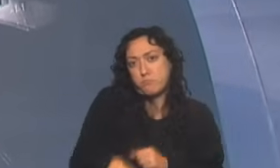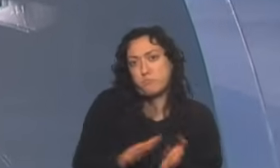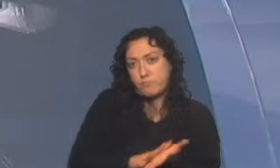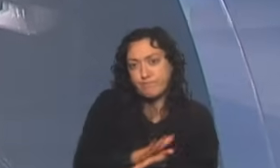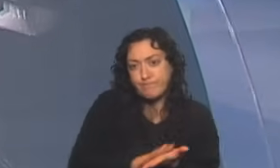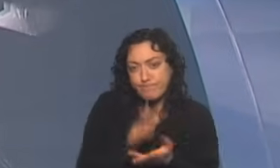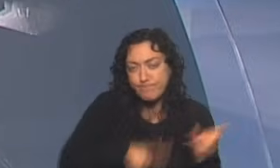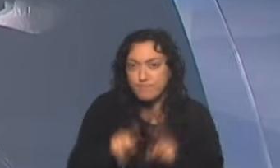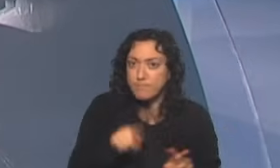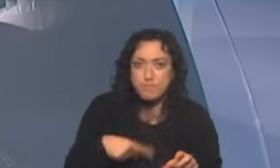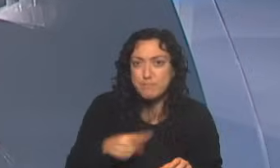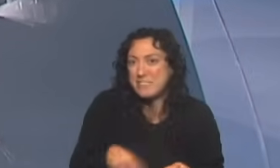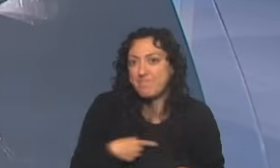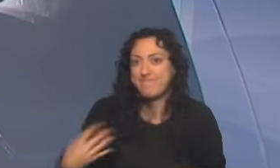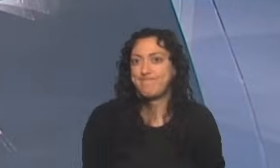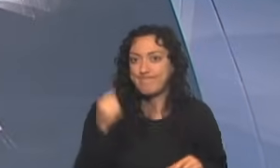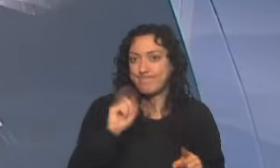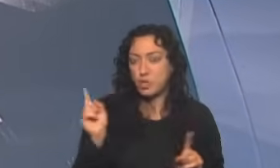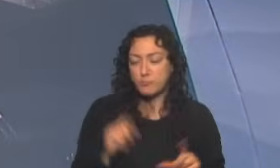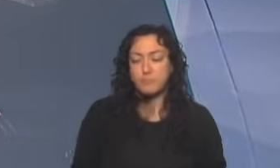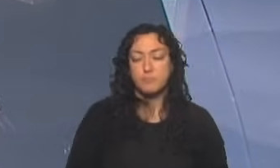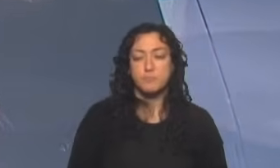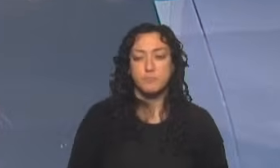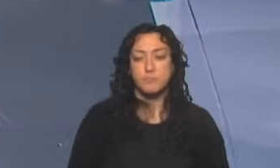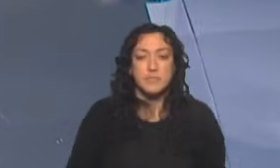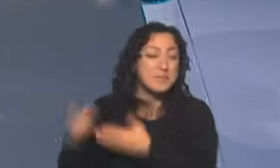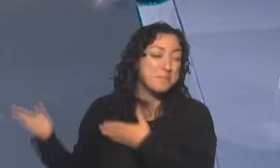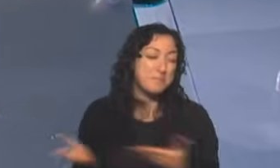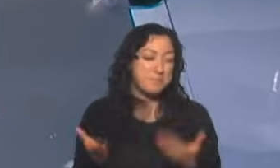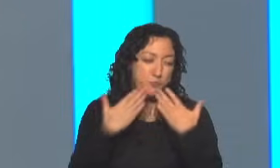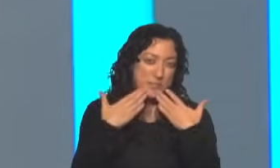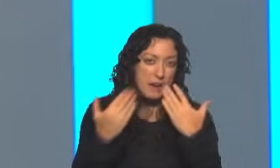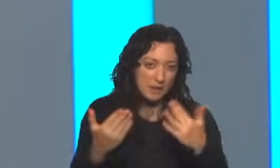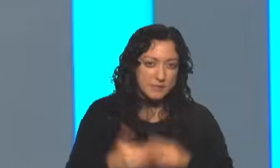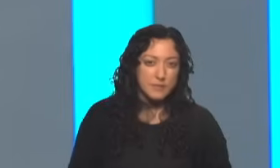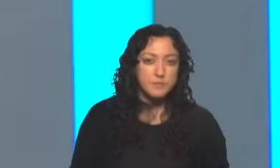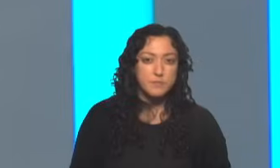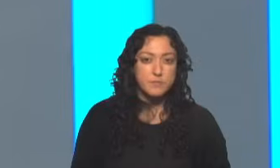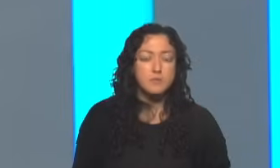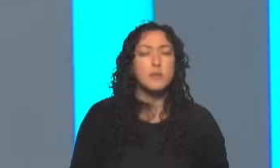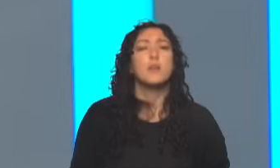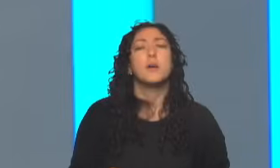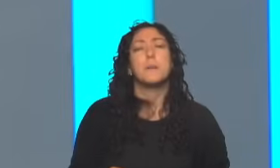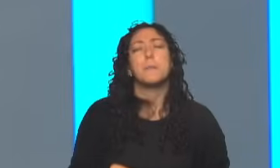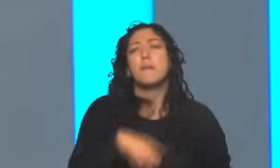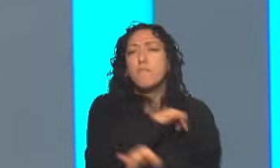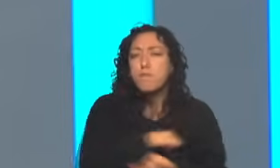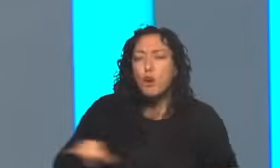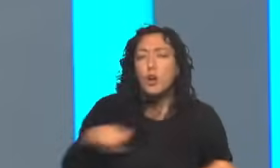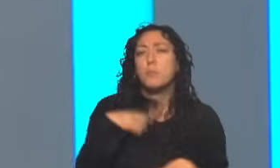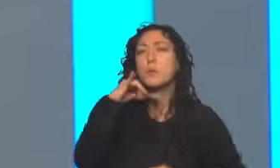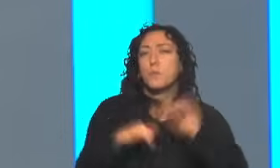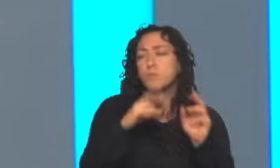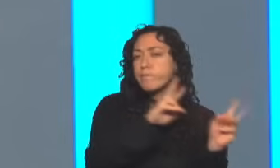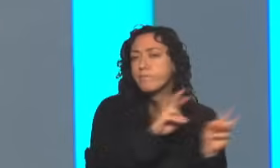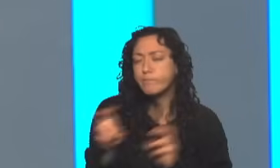no se han producido. Esteban, gracias por haber venido. Aprovecho para preguntarte un poco, en el informe por supuesto se